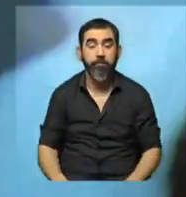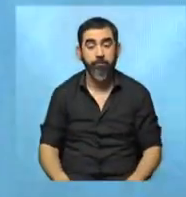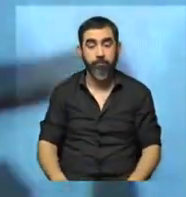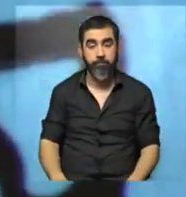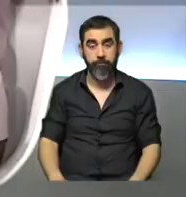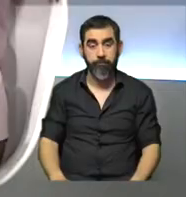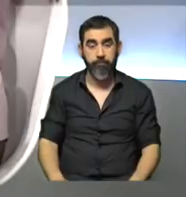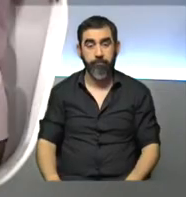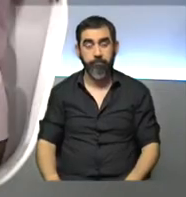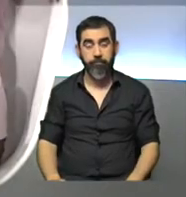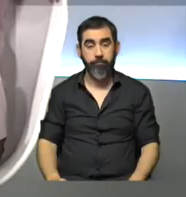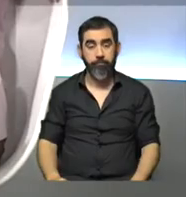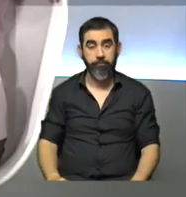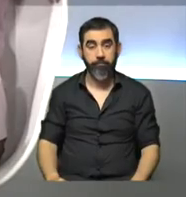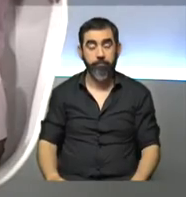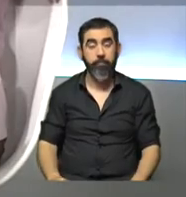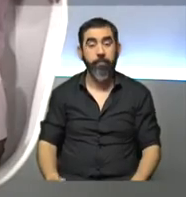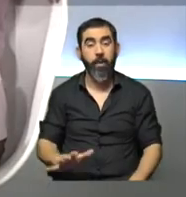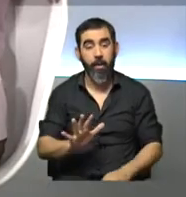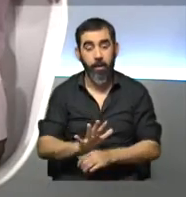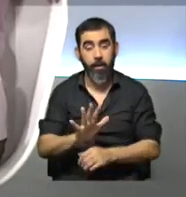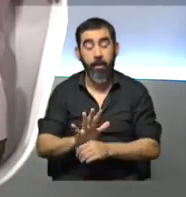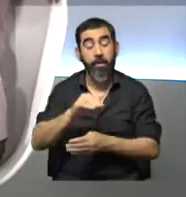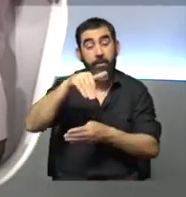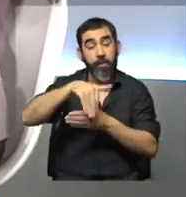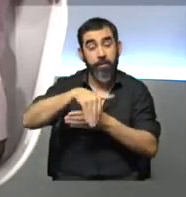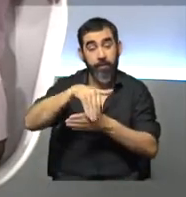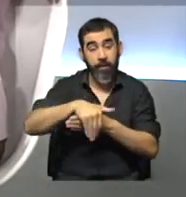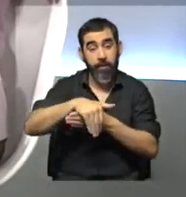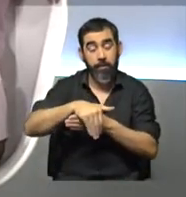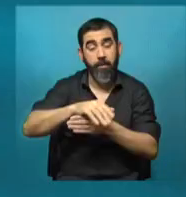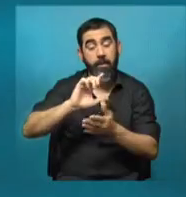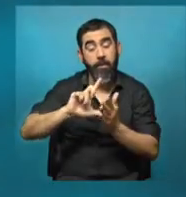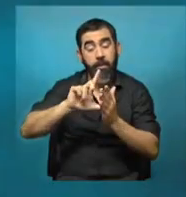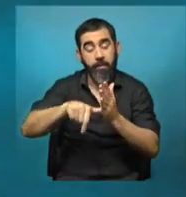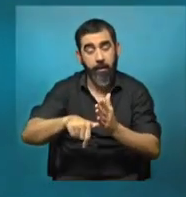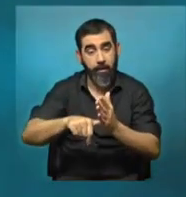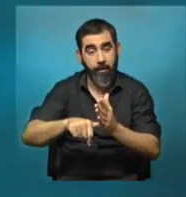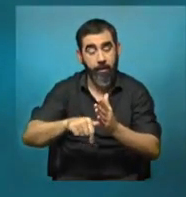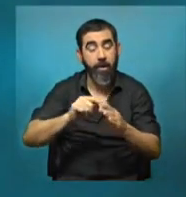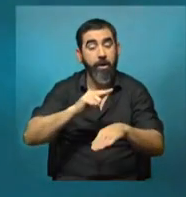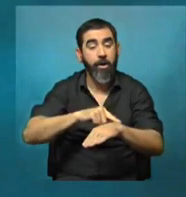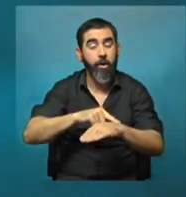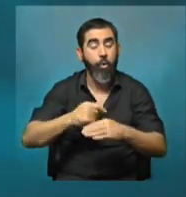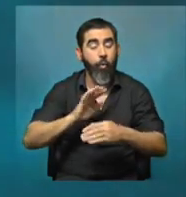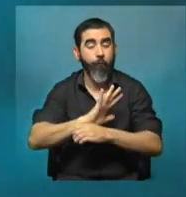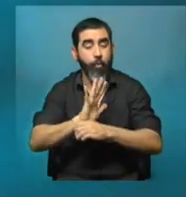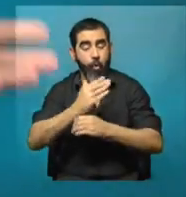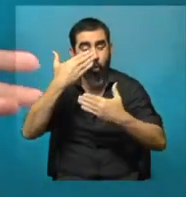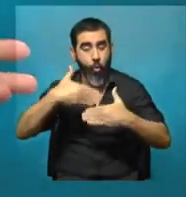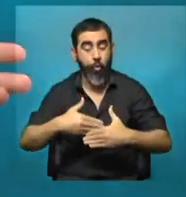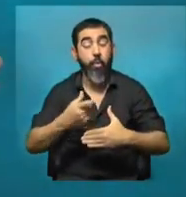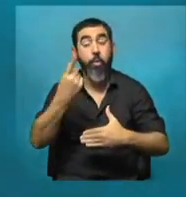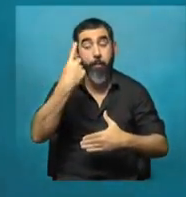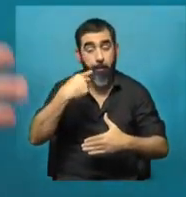como un compromiso ahí entre que los de la tarde tienen cronotipos muy tardíos, o sea, habría un problema en la ubicación, pero